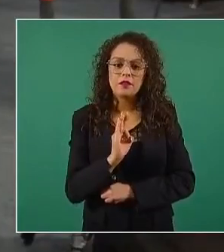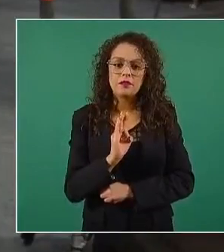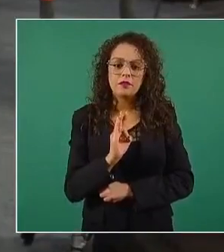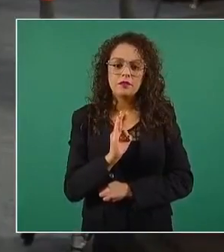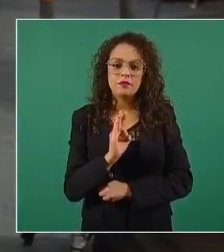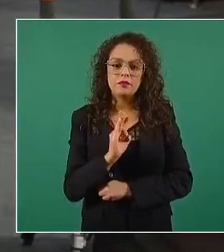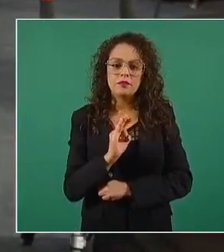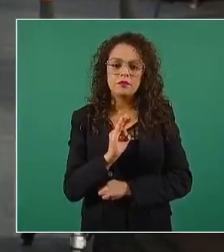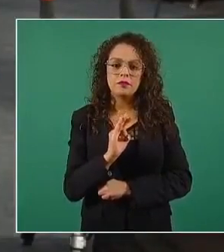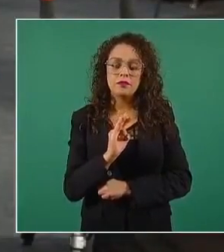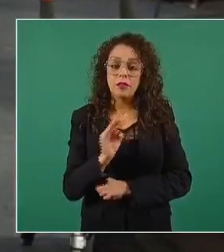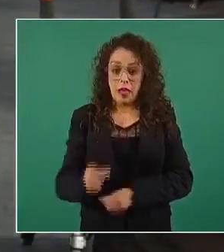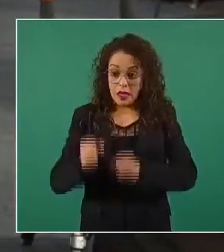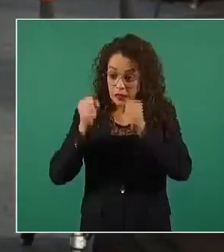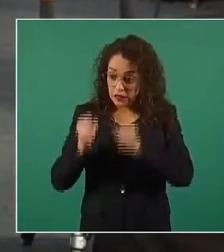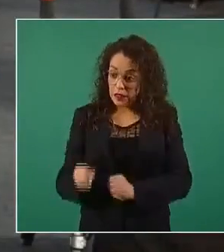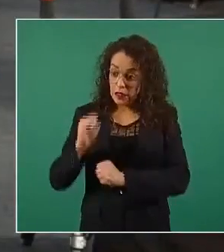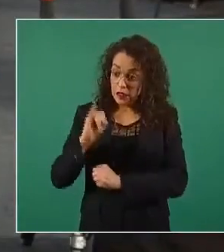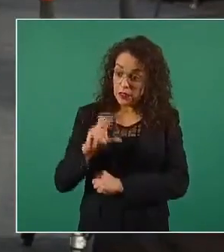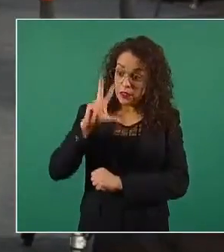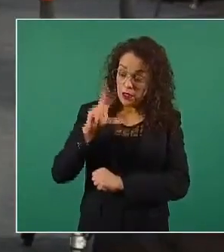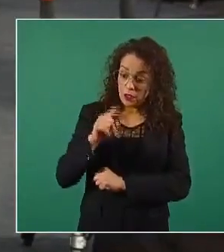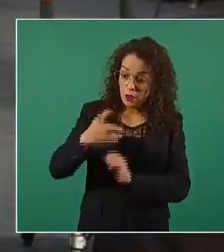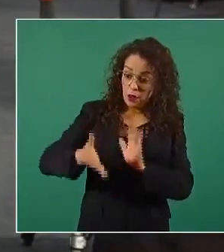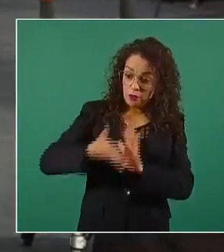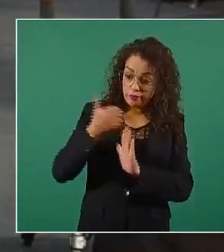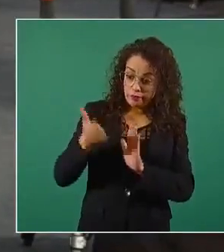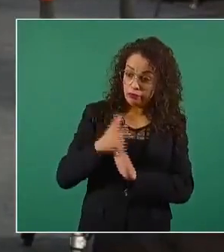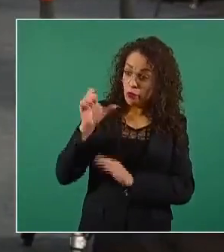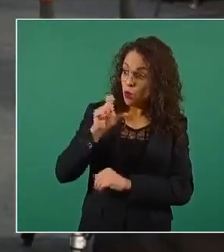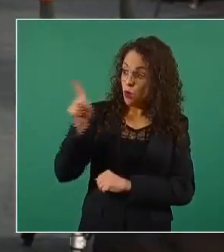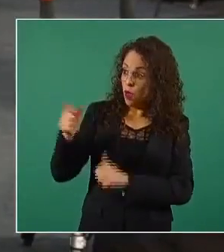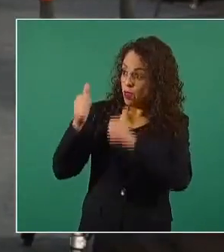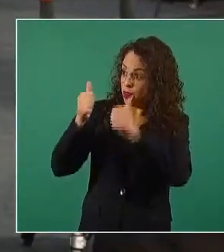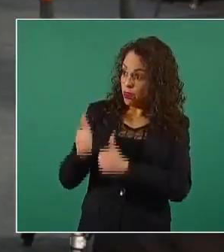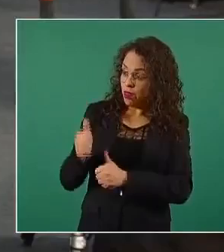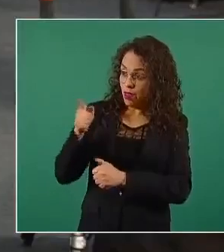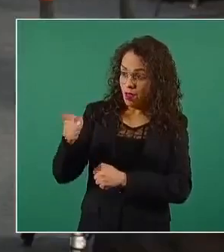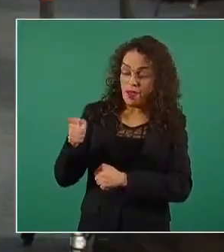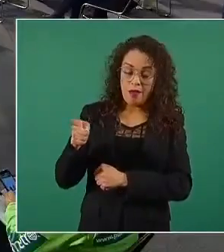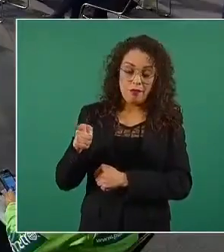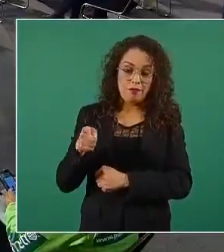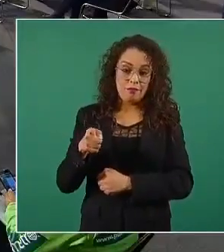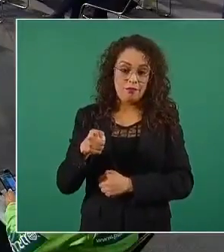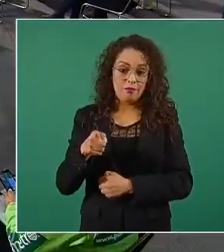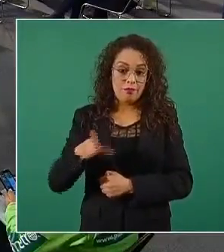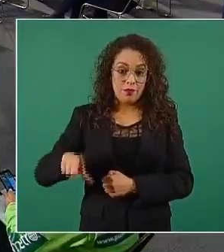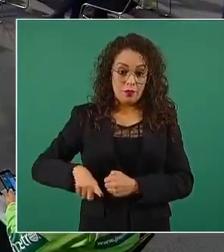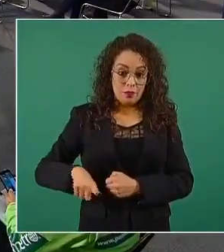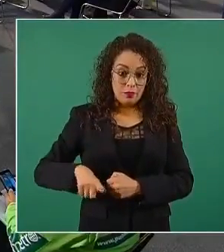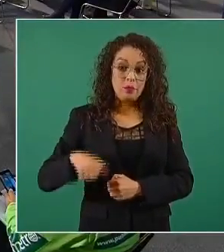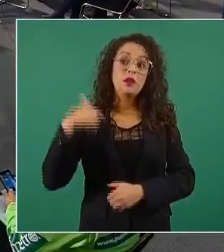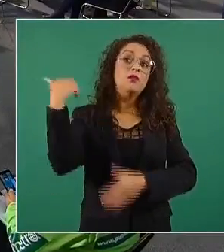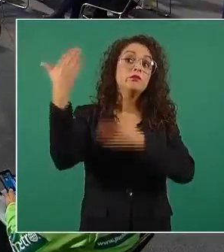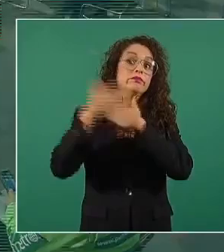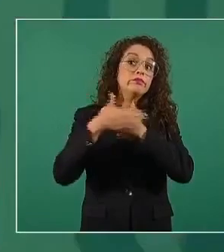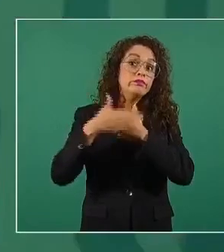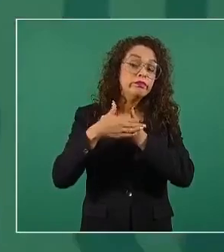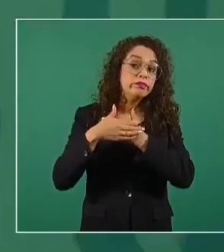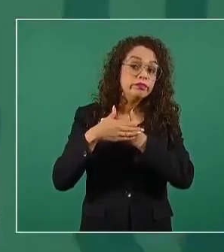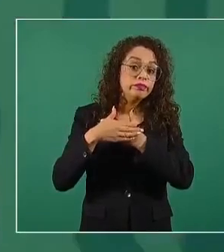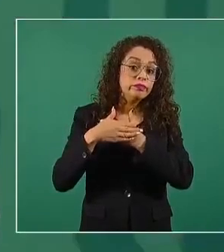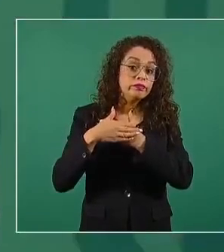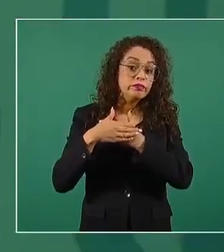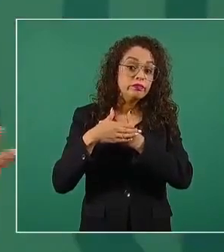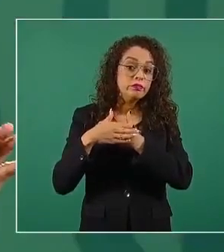conclusión de esta obra durante su gestión, se pudiera continuar en la siguiente? No. ¿Sí se va a dar en esta administración?